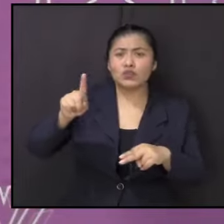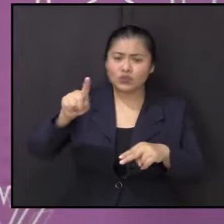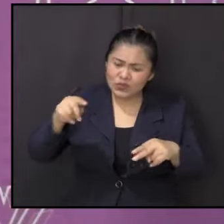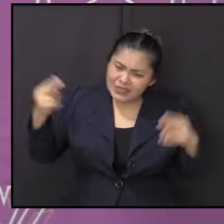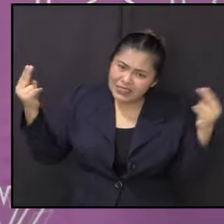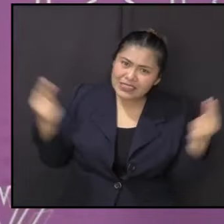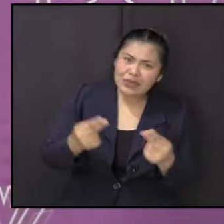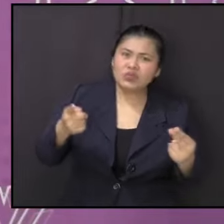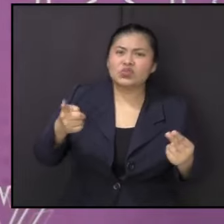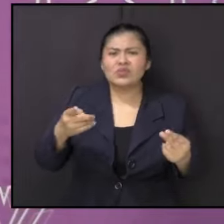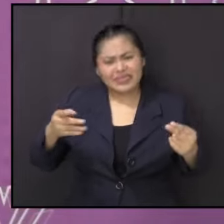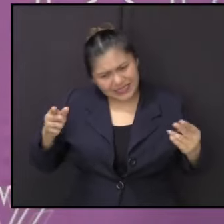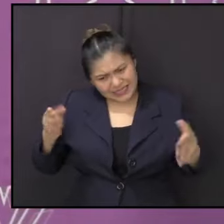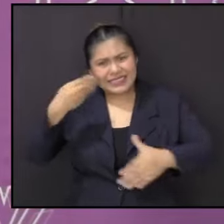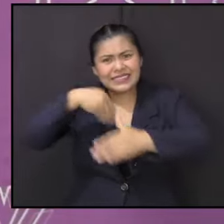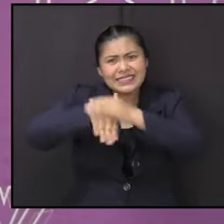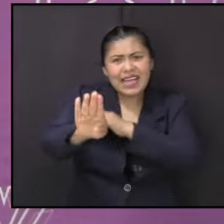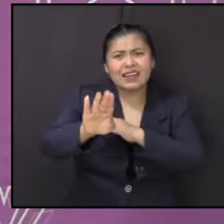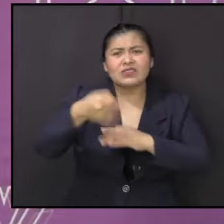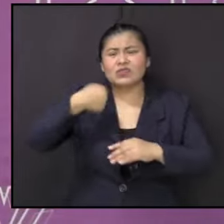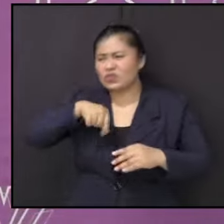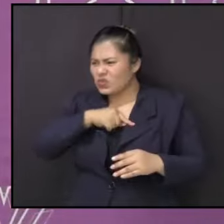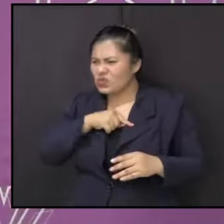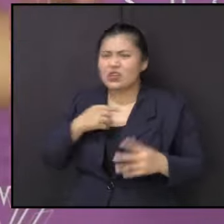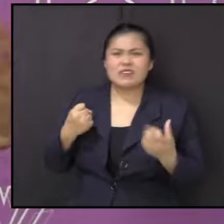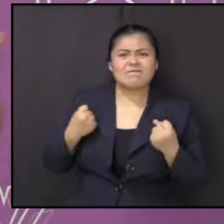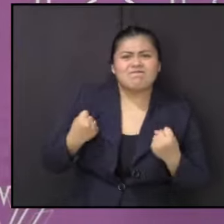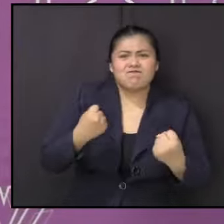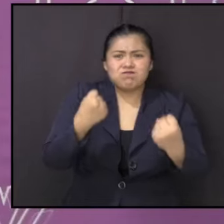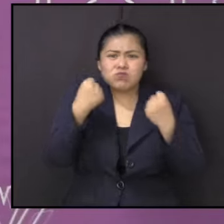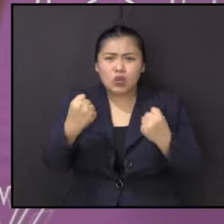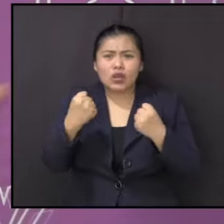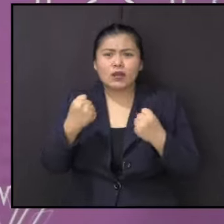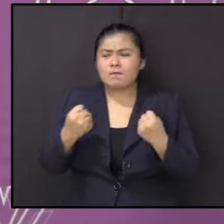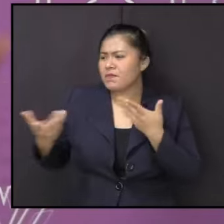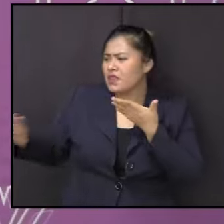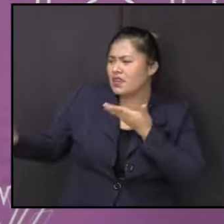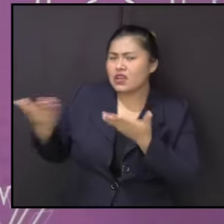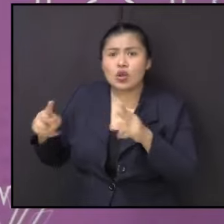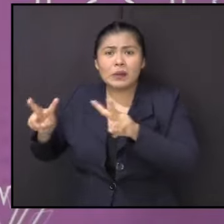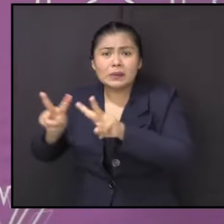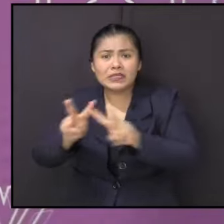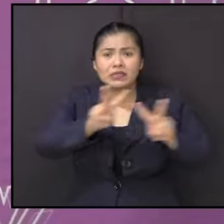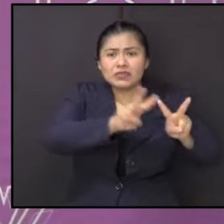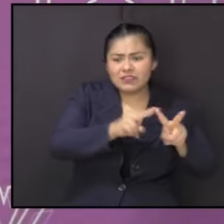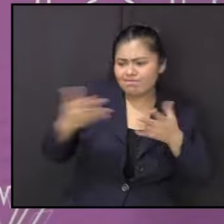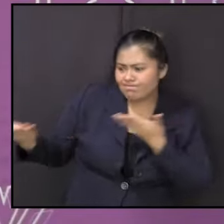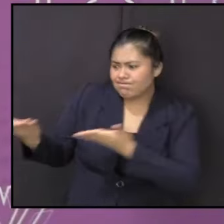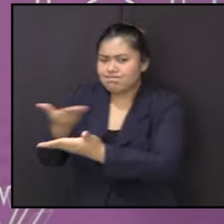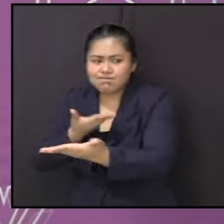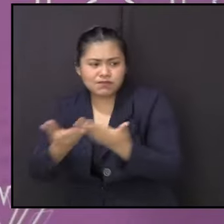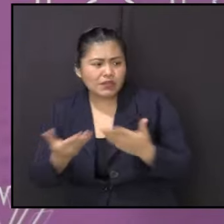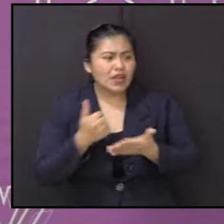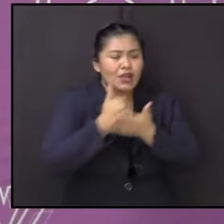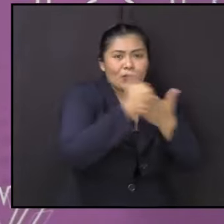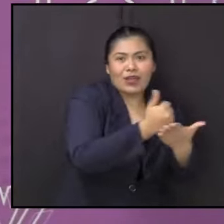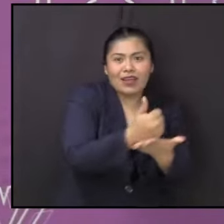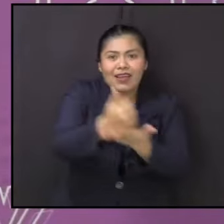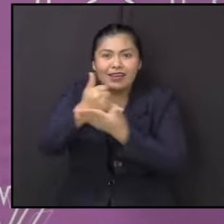calle, necesitamos retomar las calles, necesitamos volver a convivir con el vecino, con la vecina, ayudándonos unos a